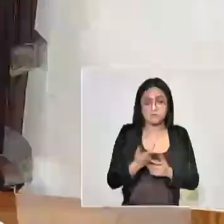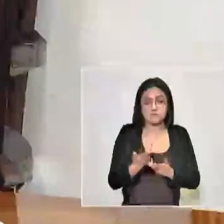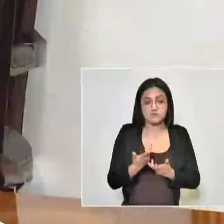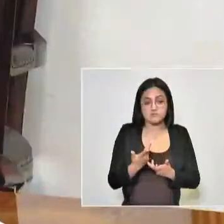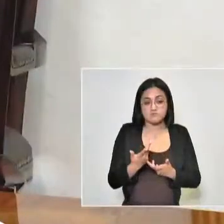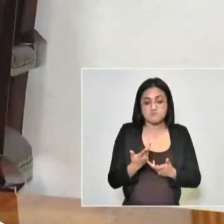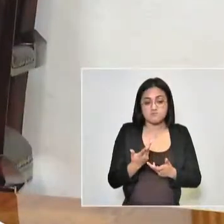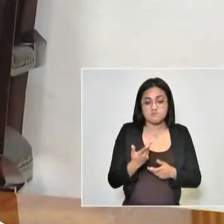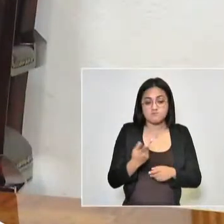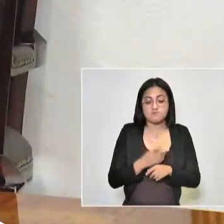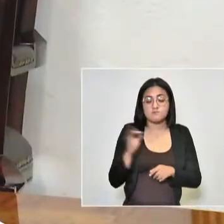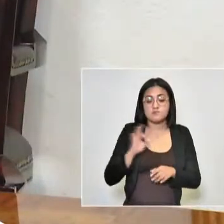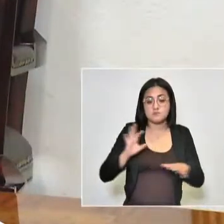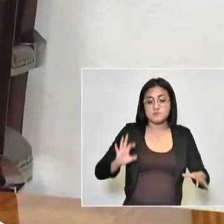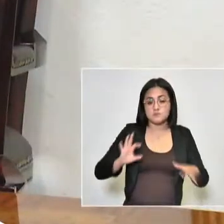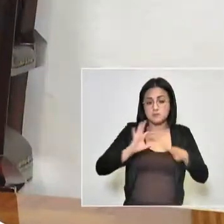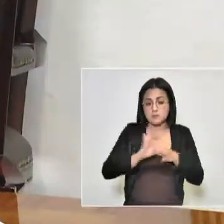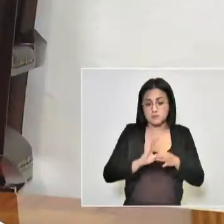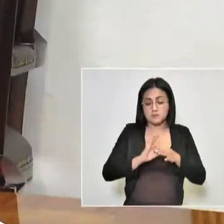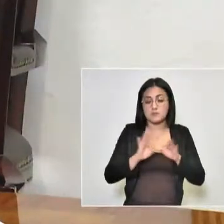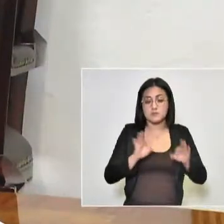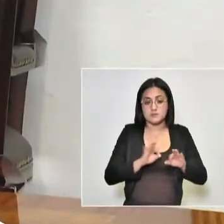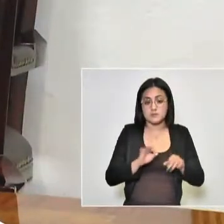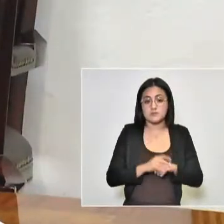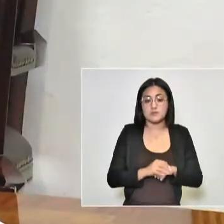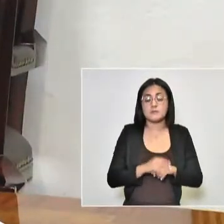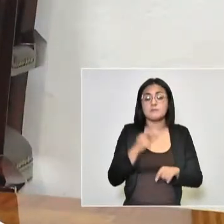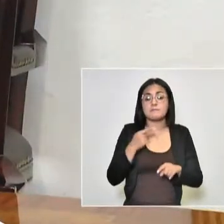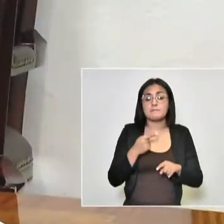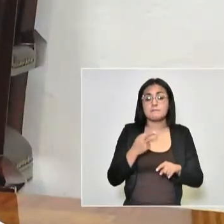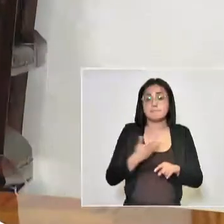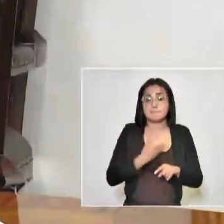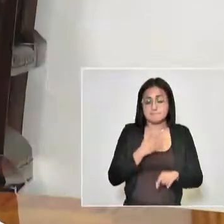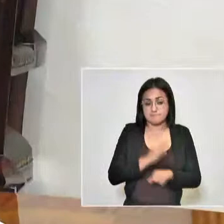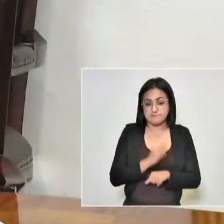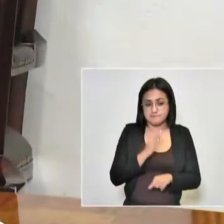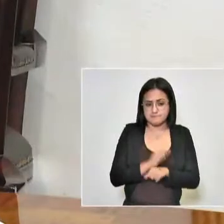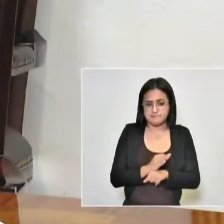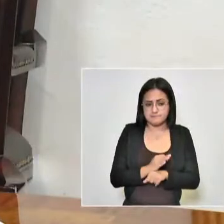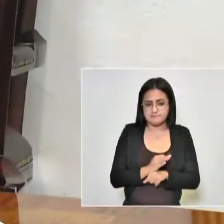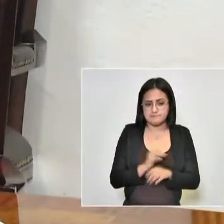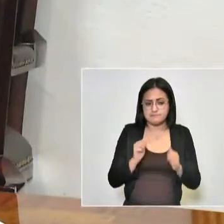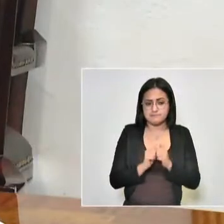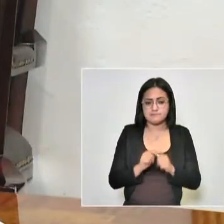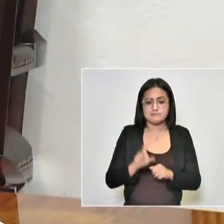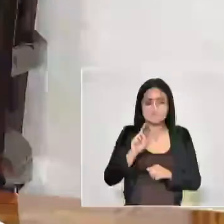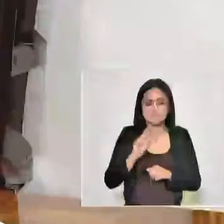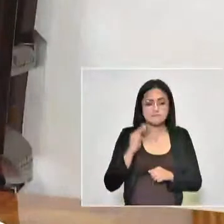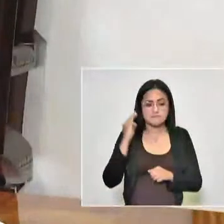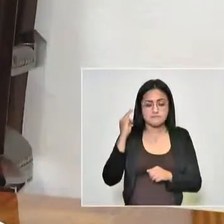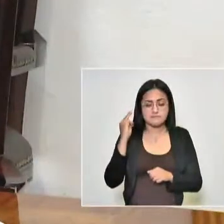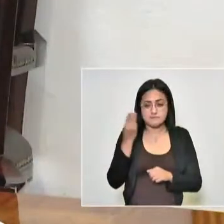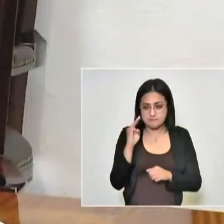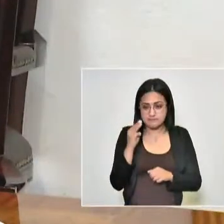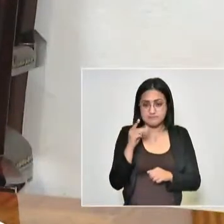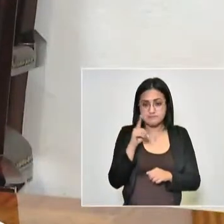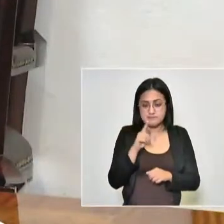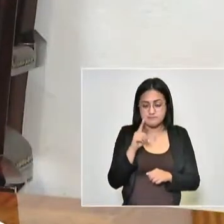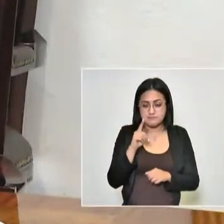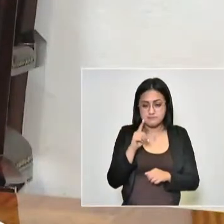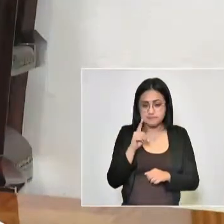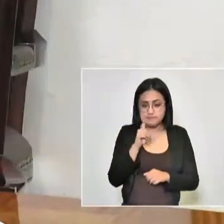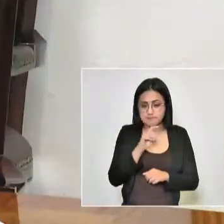la operación coordinada. En este momento tenemos registrados, con corte al 30 de marzo, 140